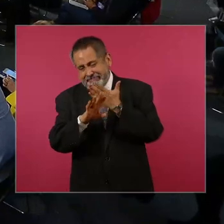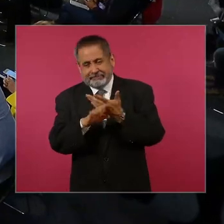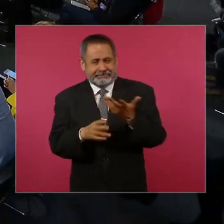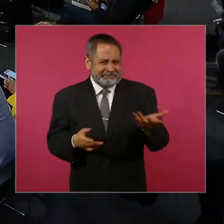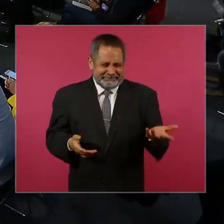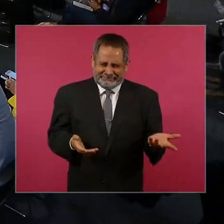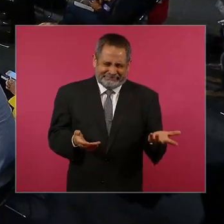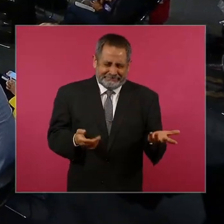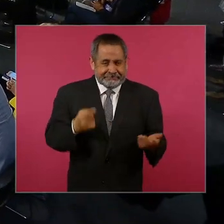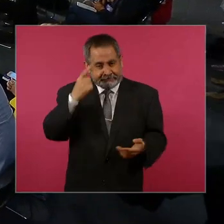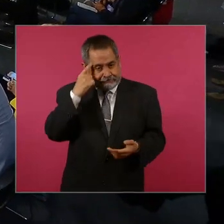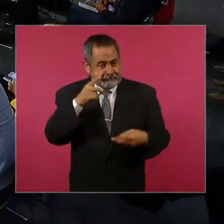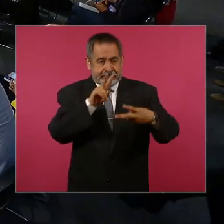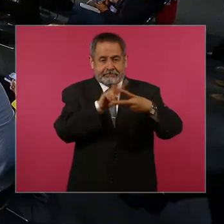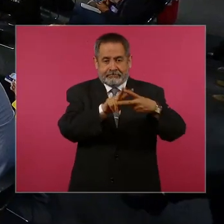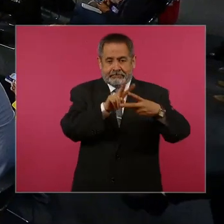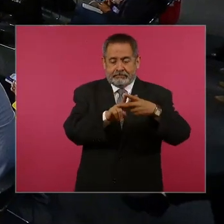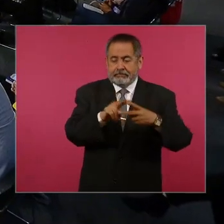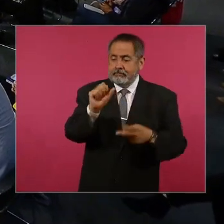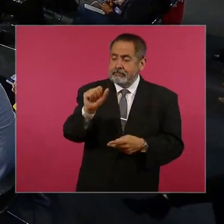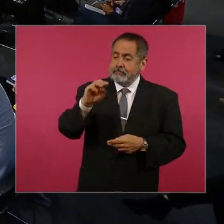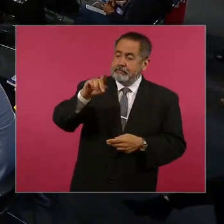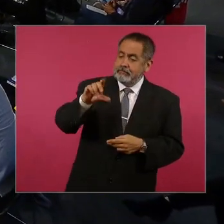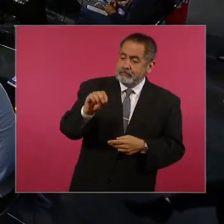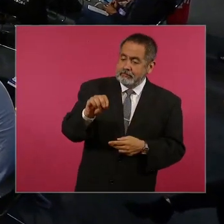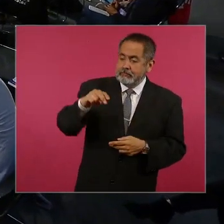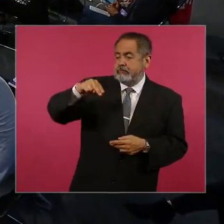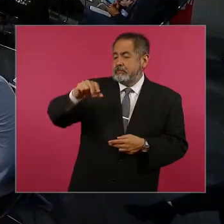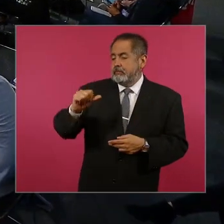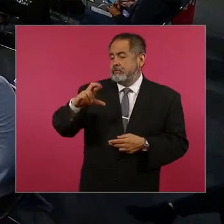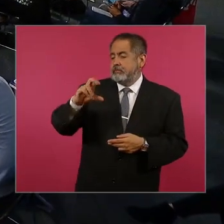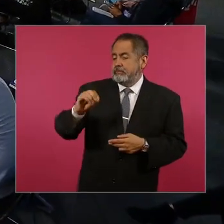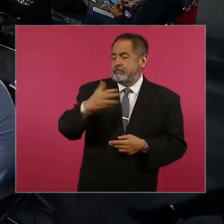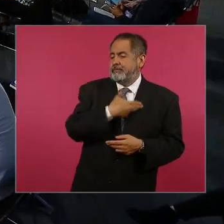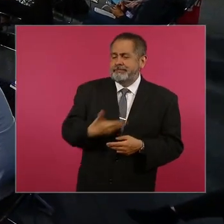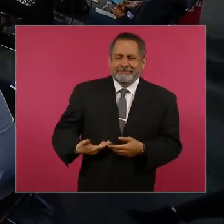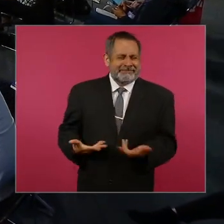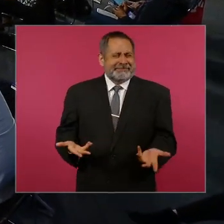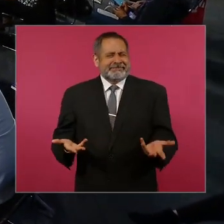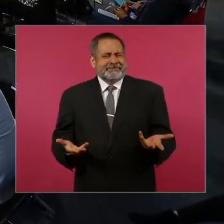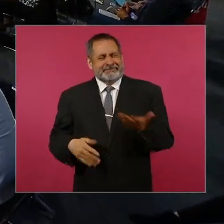mensaje AMLO narcopresidente.